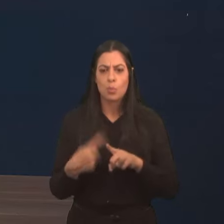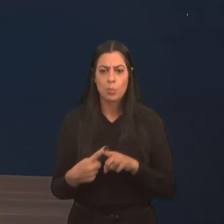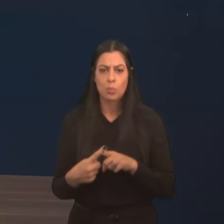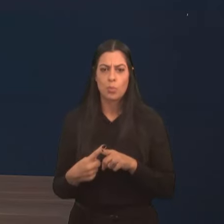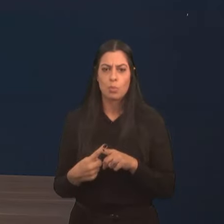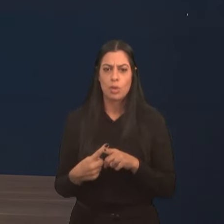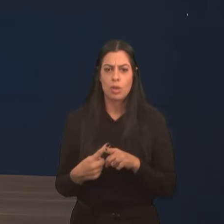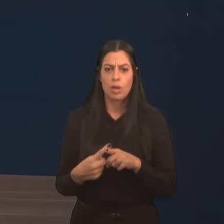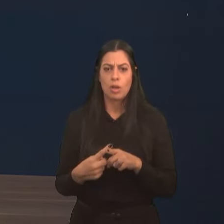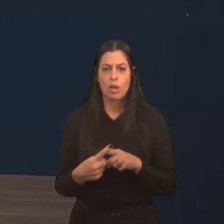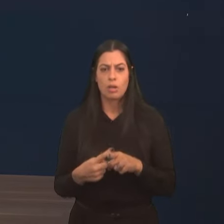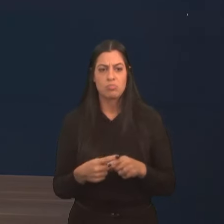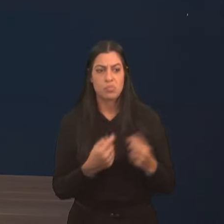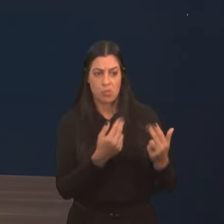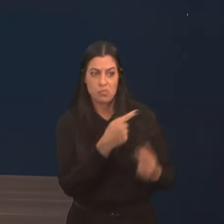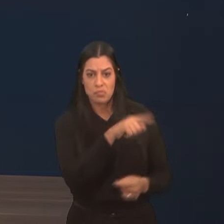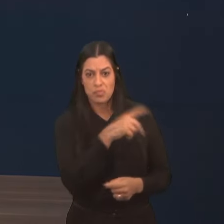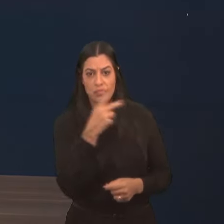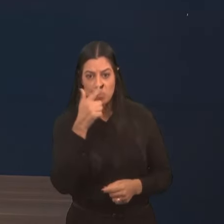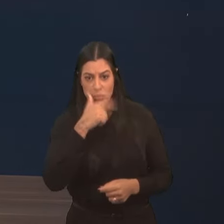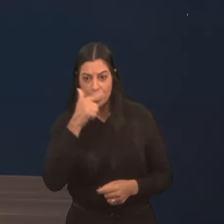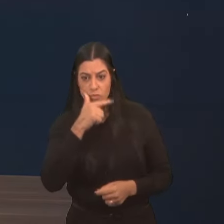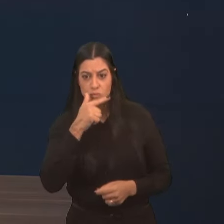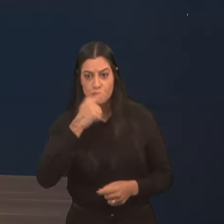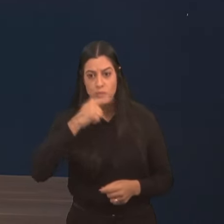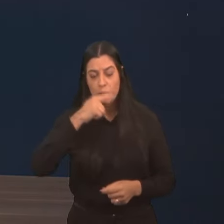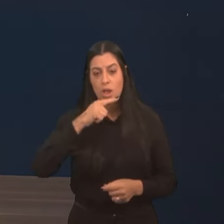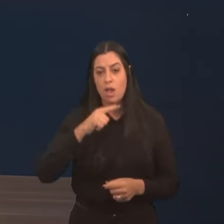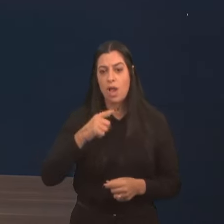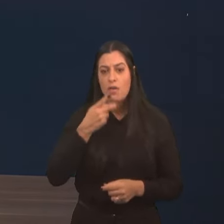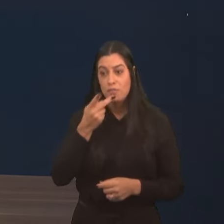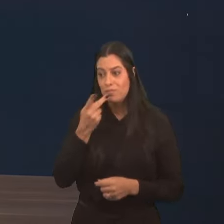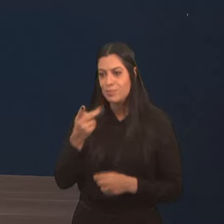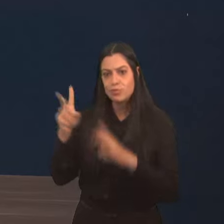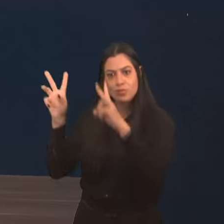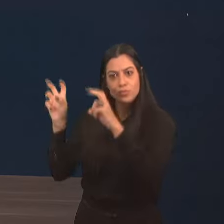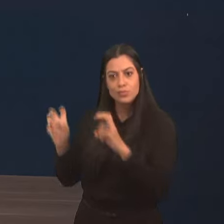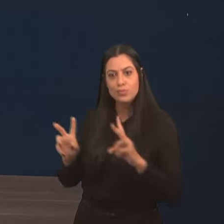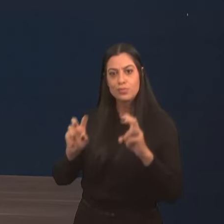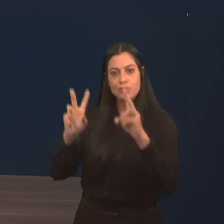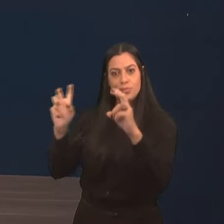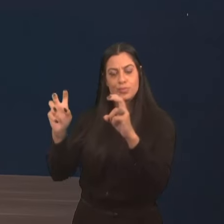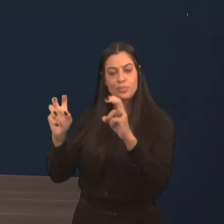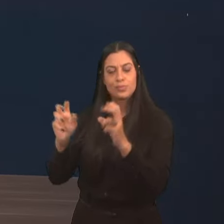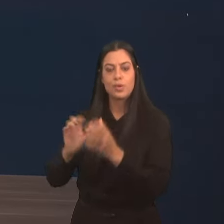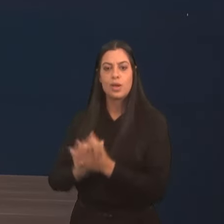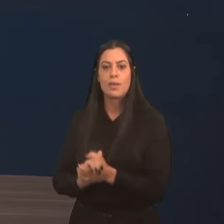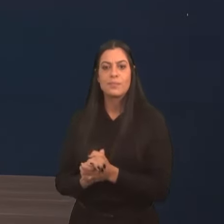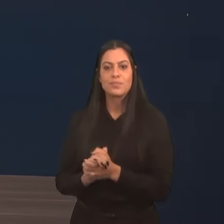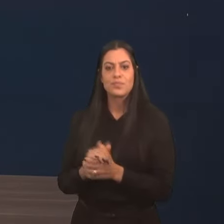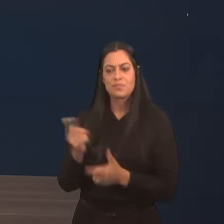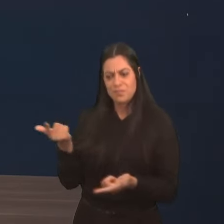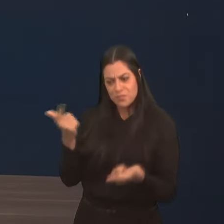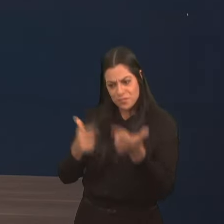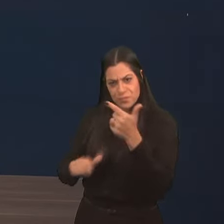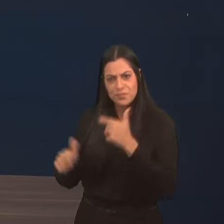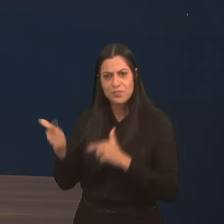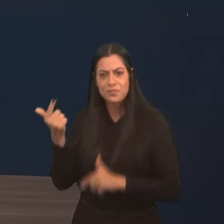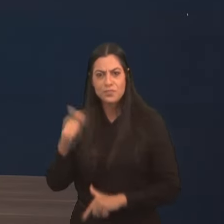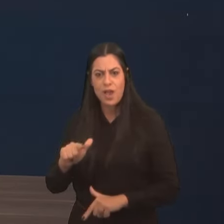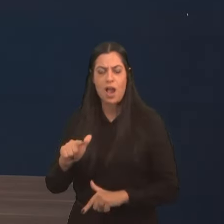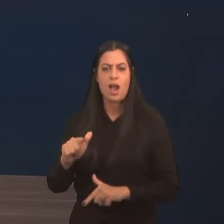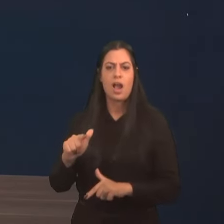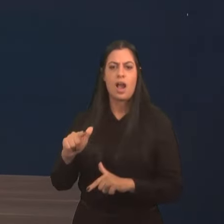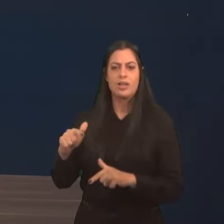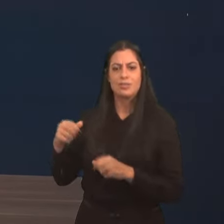porque, e como muito bem disse o ministro Gilmar, nós sabemos, conhecemos os sesgos que reafirmam